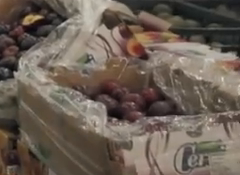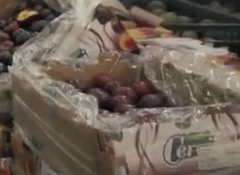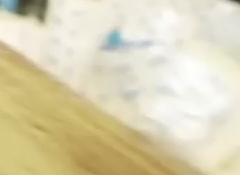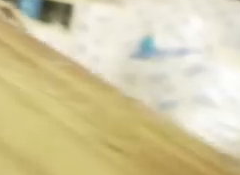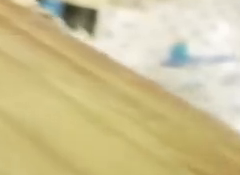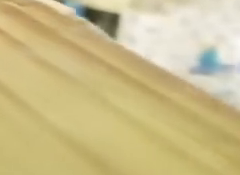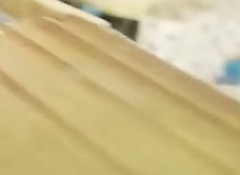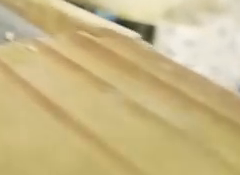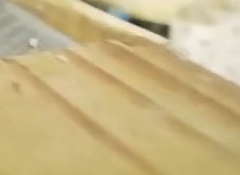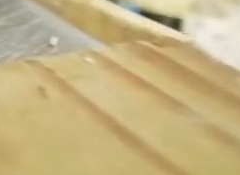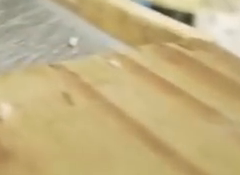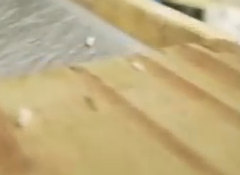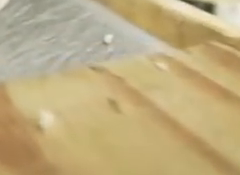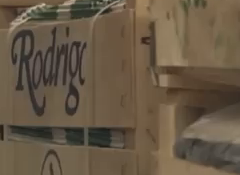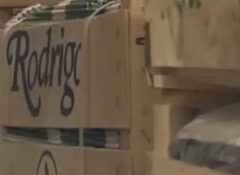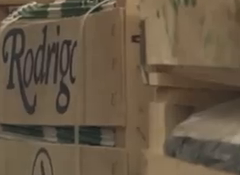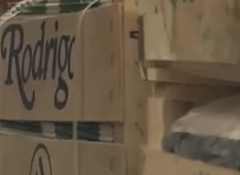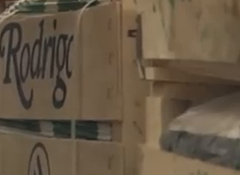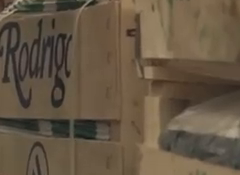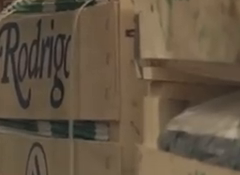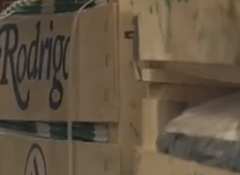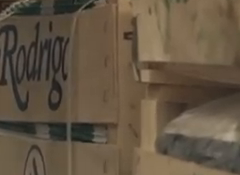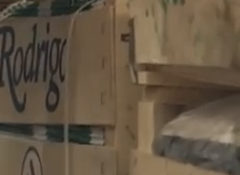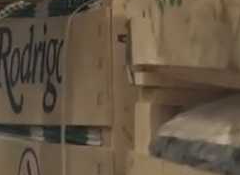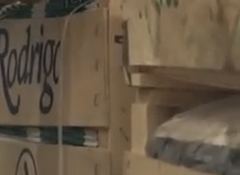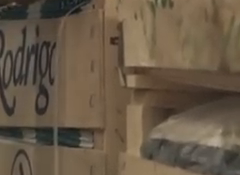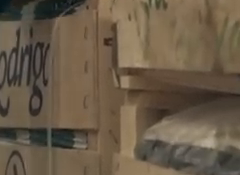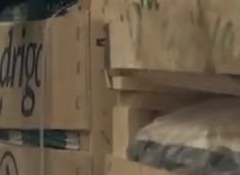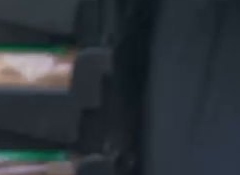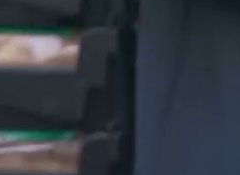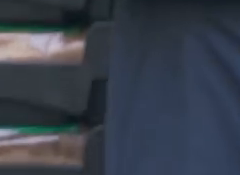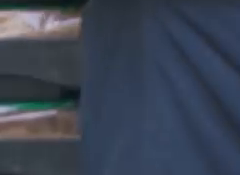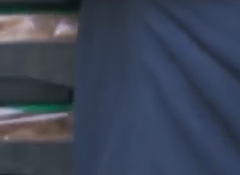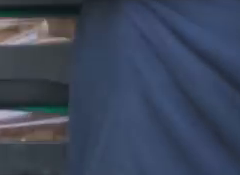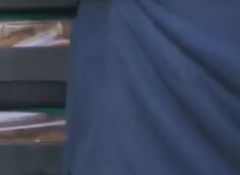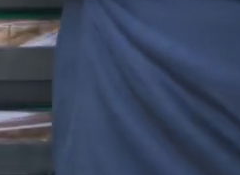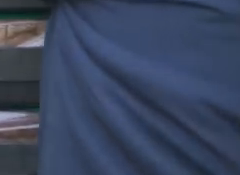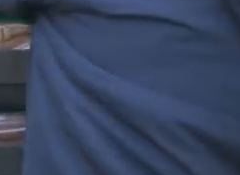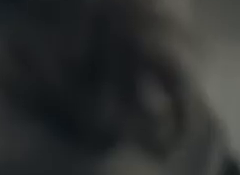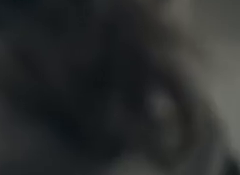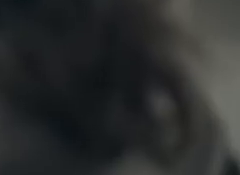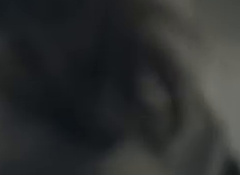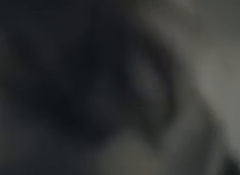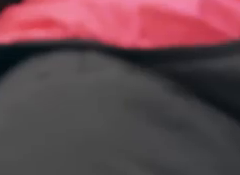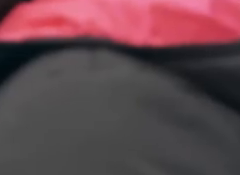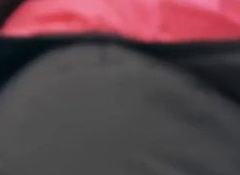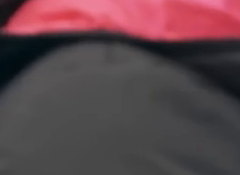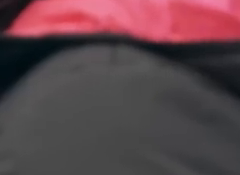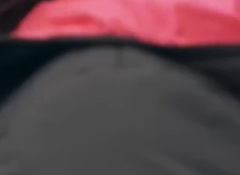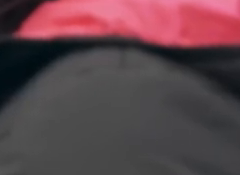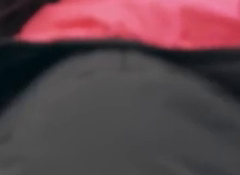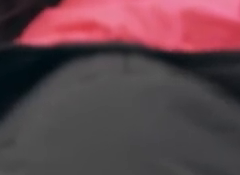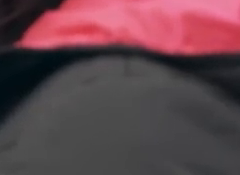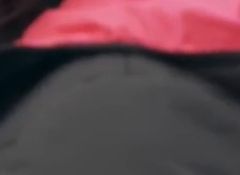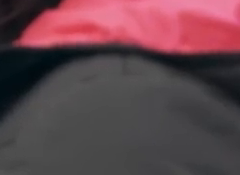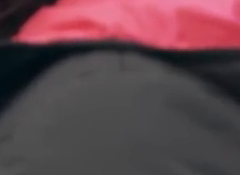la renta. Una cosa es controlar 8 empresas aceiteras y otra cosa es controlar 150.000 comercios minoristas. El precio